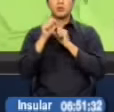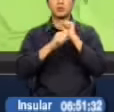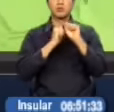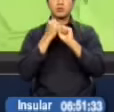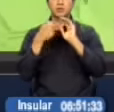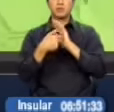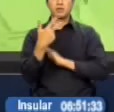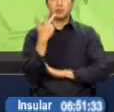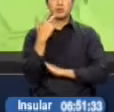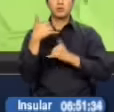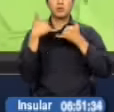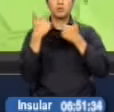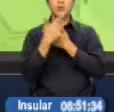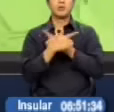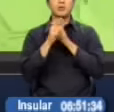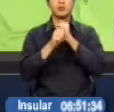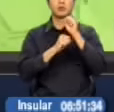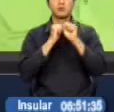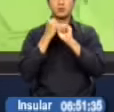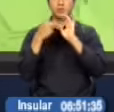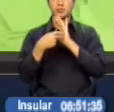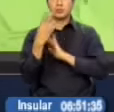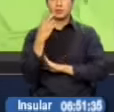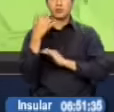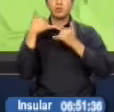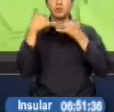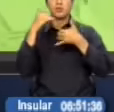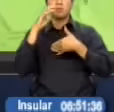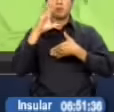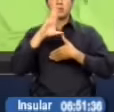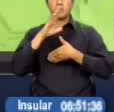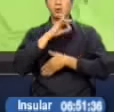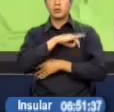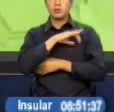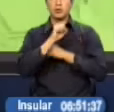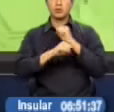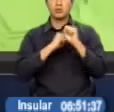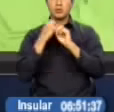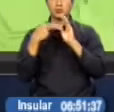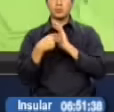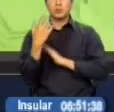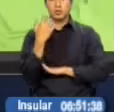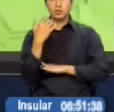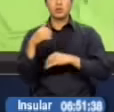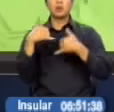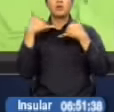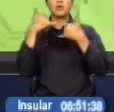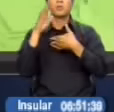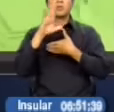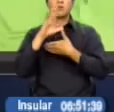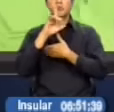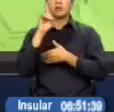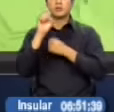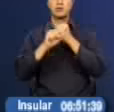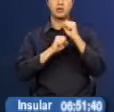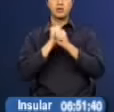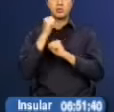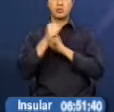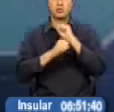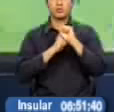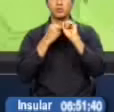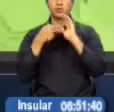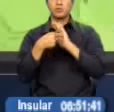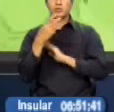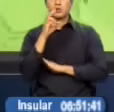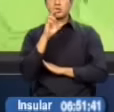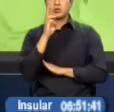copa libertadores 2014 copa américa de chile 2015 y la copa américa centenario 2016 tiene